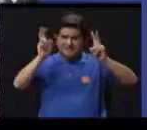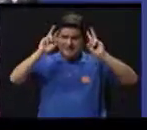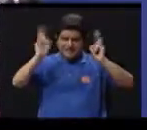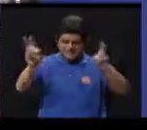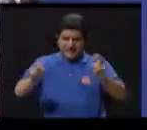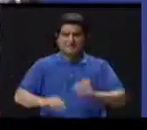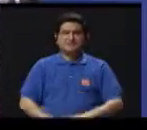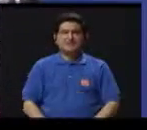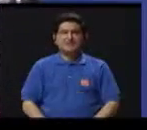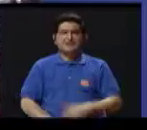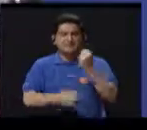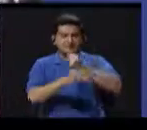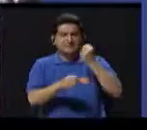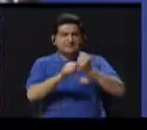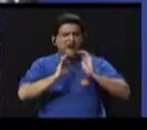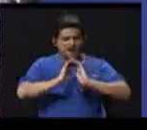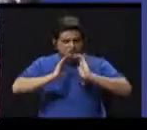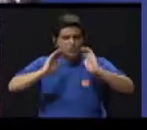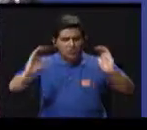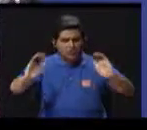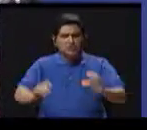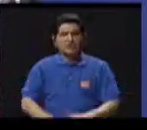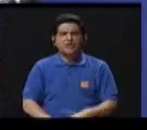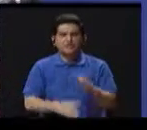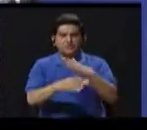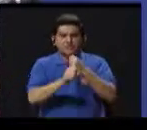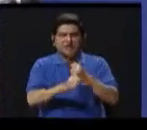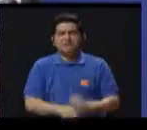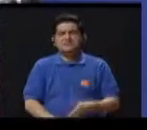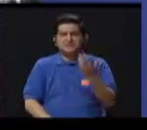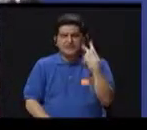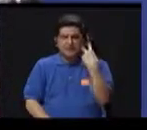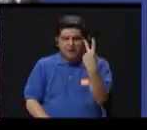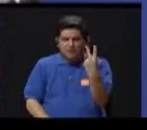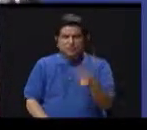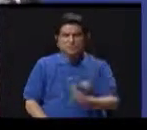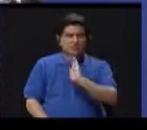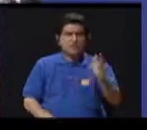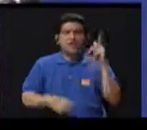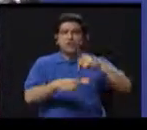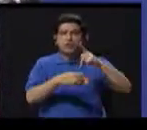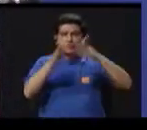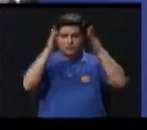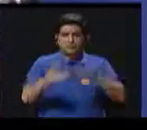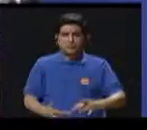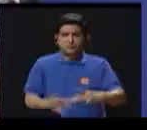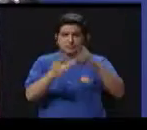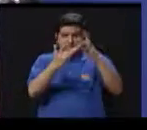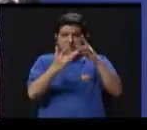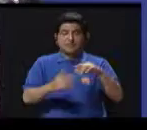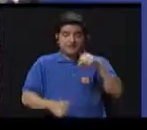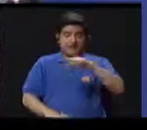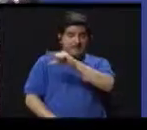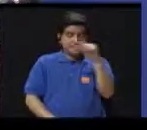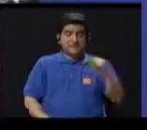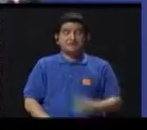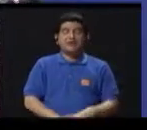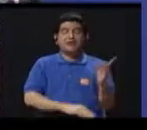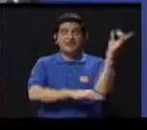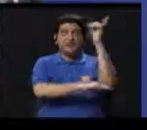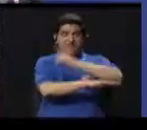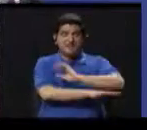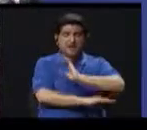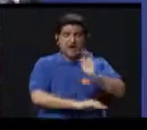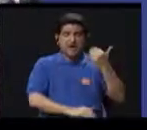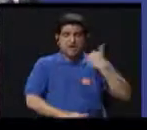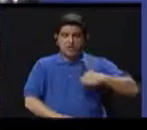el tema de trabajar con niños, de hacer audiovisuales donde los niños son nuestros protagonistas. Y bueno, en esta semana en la que celebramos el Día